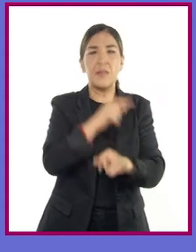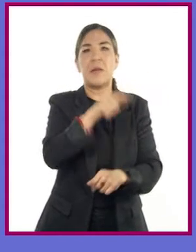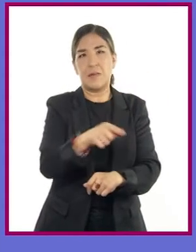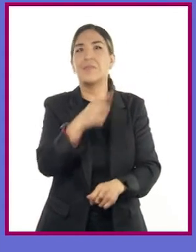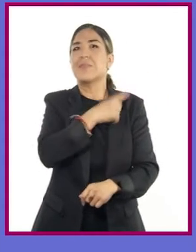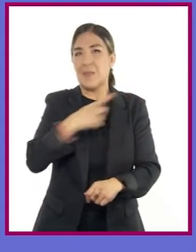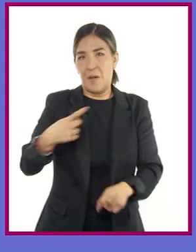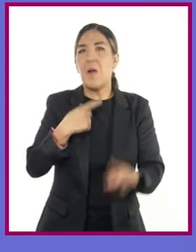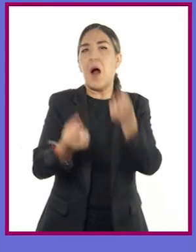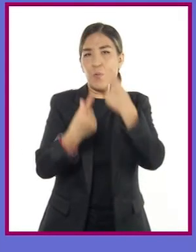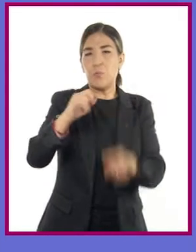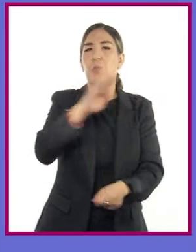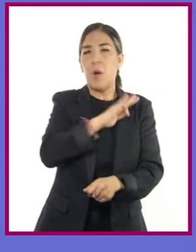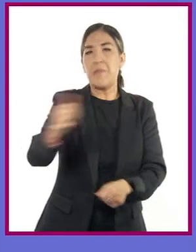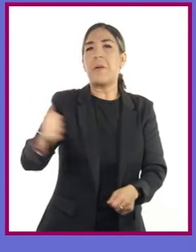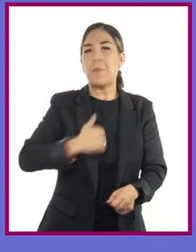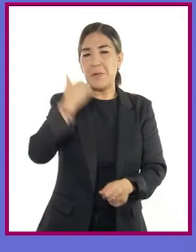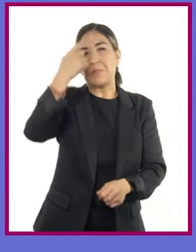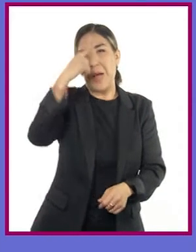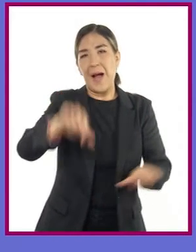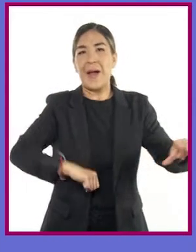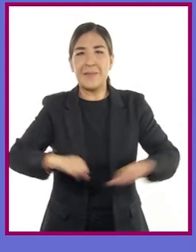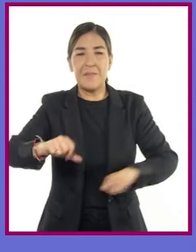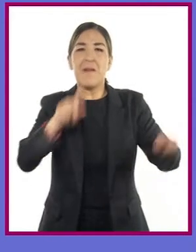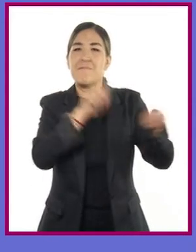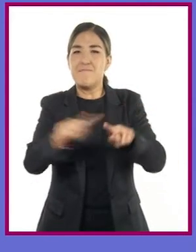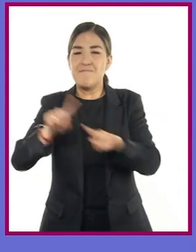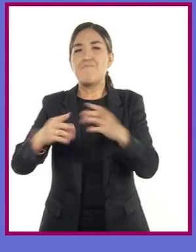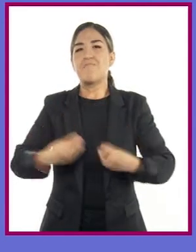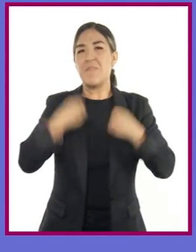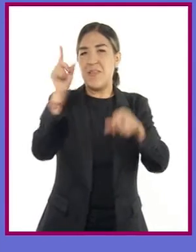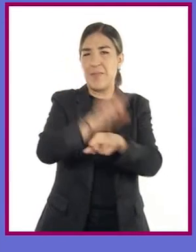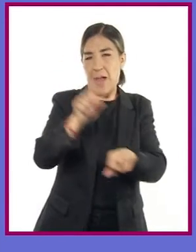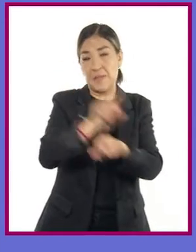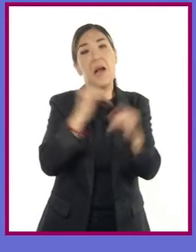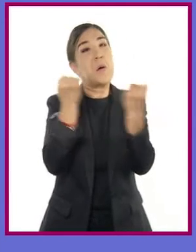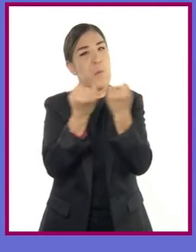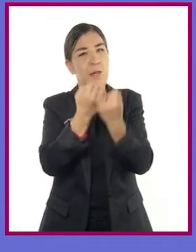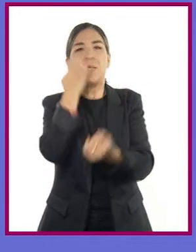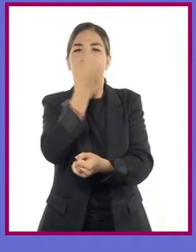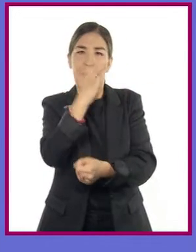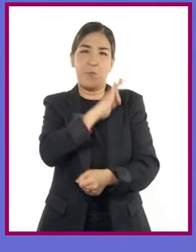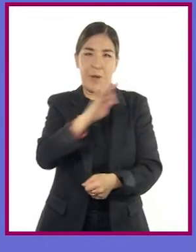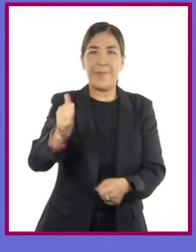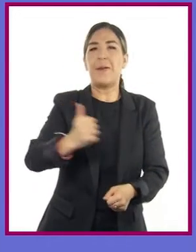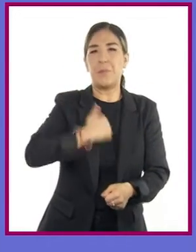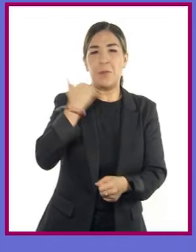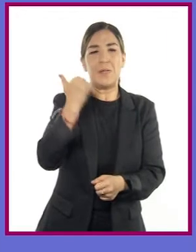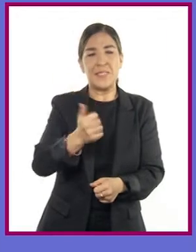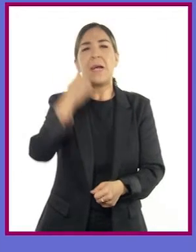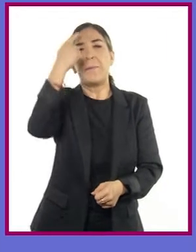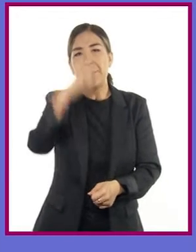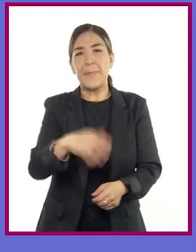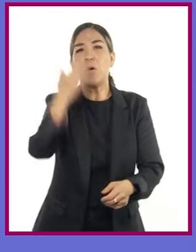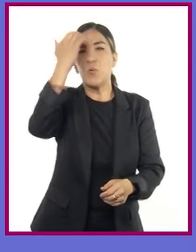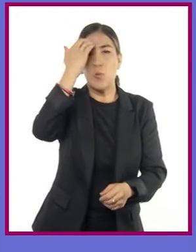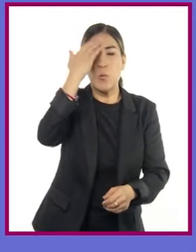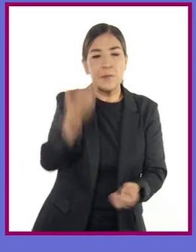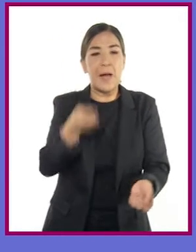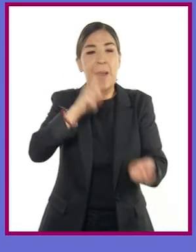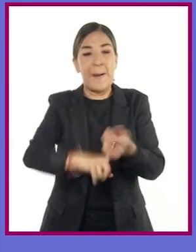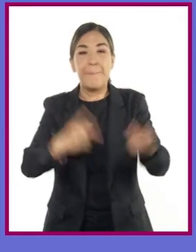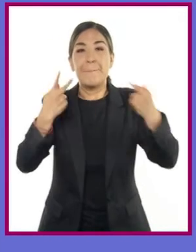en diversas actividades de la vida cotidiana y en la vida académica, lo que nos permitirá conocer cómo es que los implicados